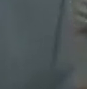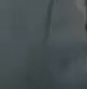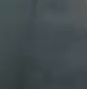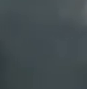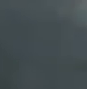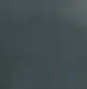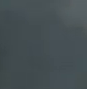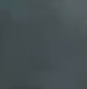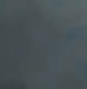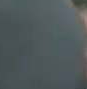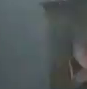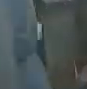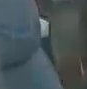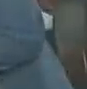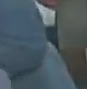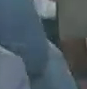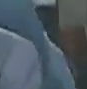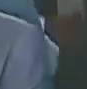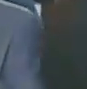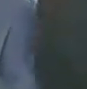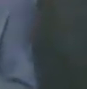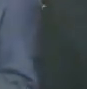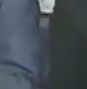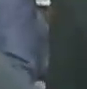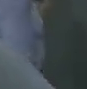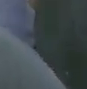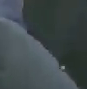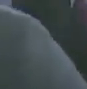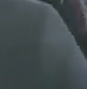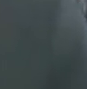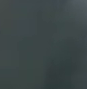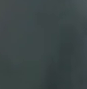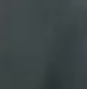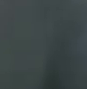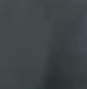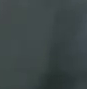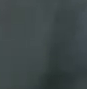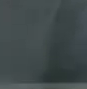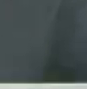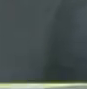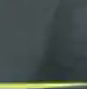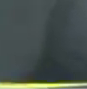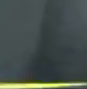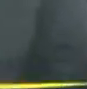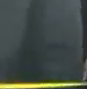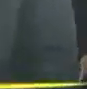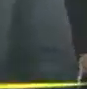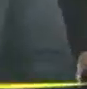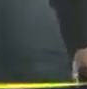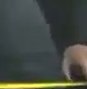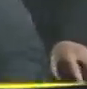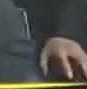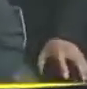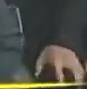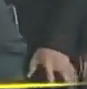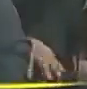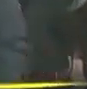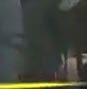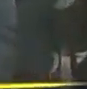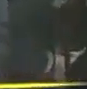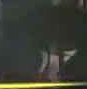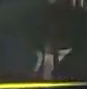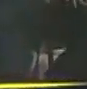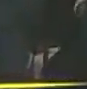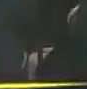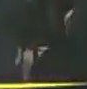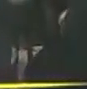de la República saludando a los distintos vicepresidentes sectoriales,